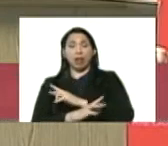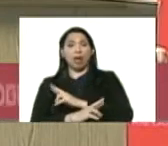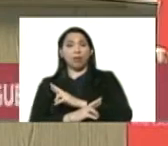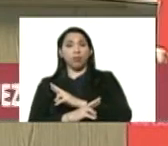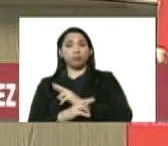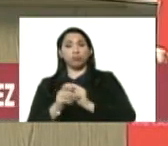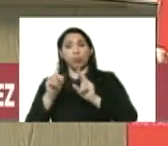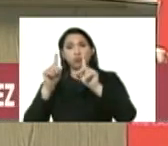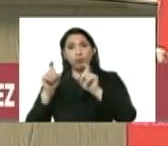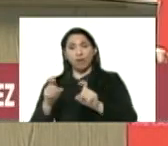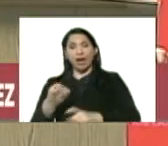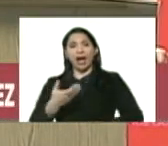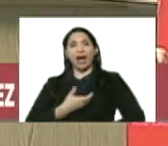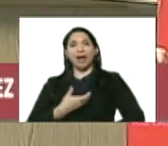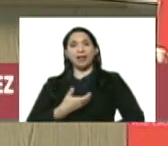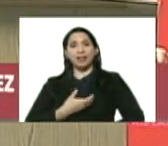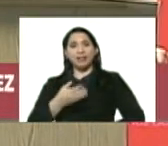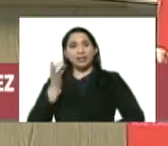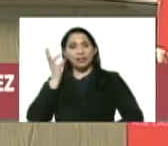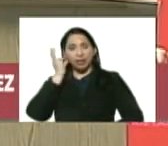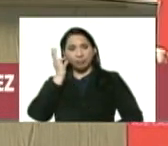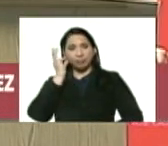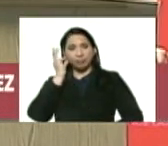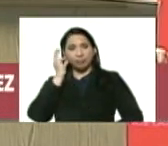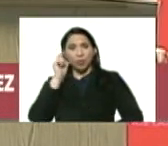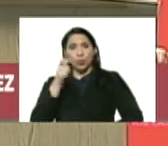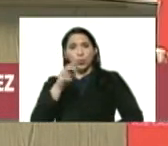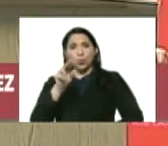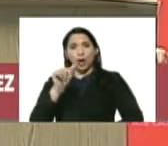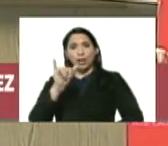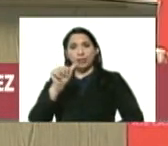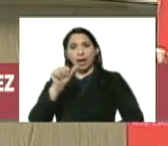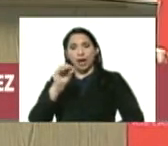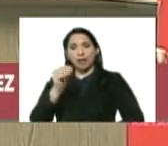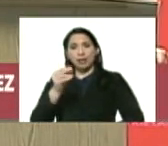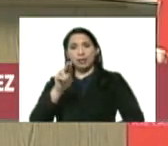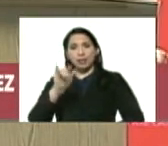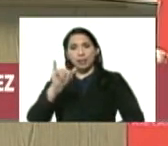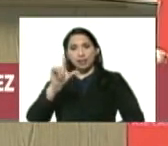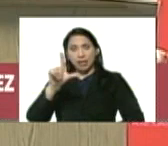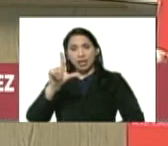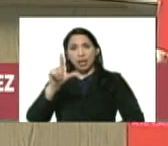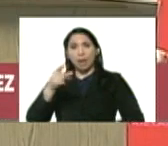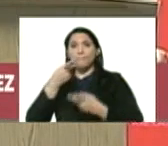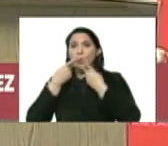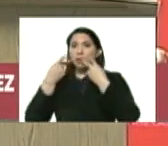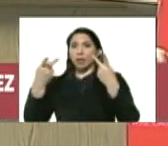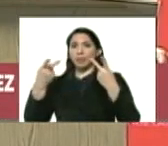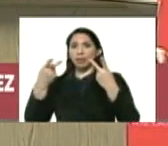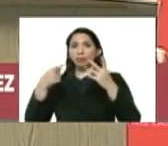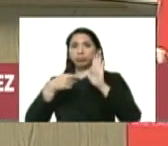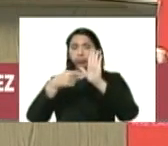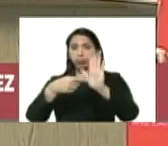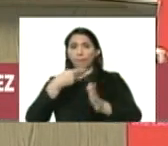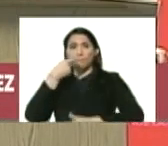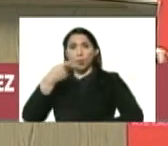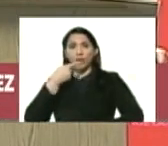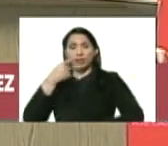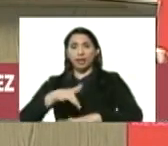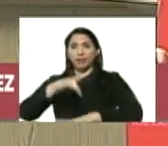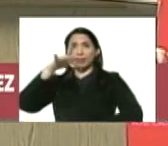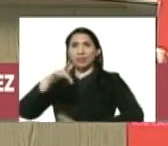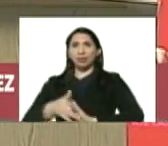La alcaldesa de Guayaquil, que públicamente ha mostrado posiciones políticas